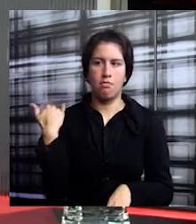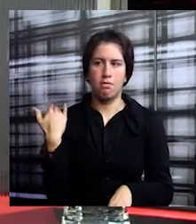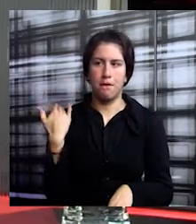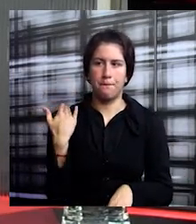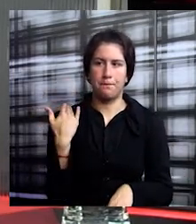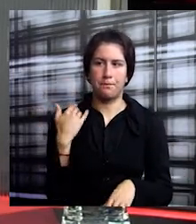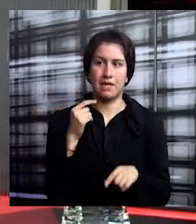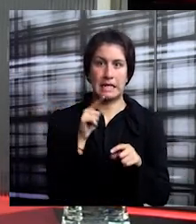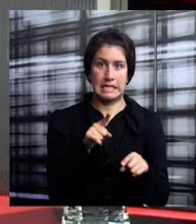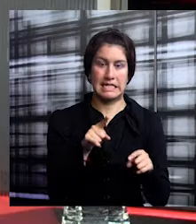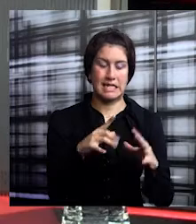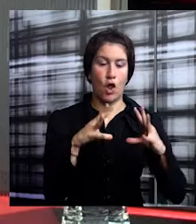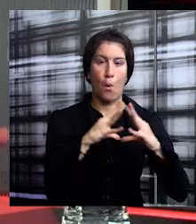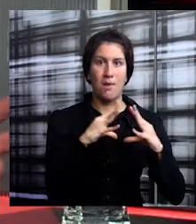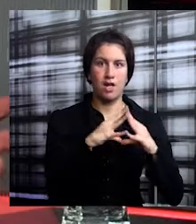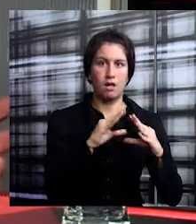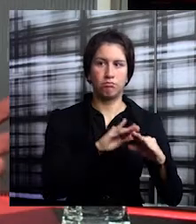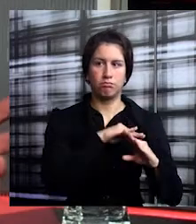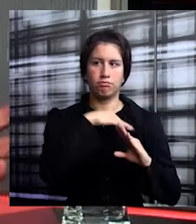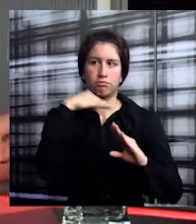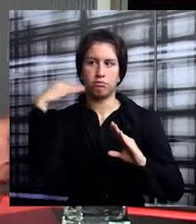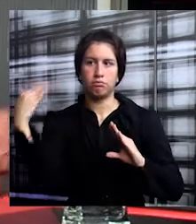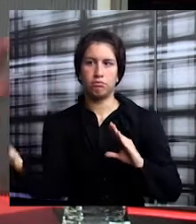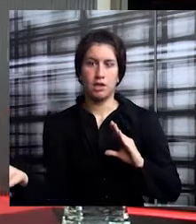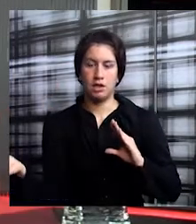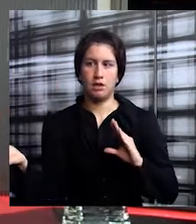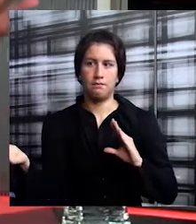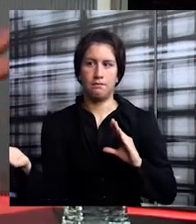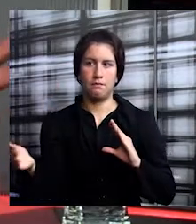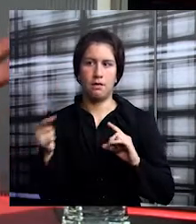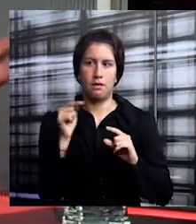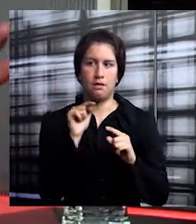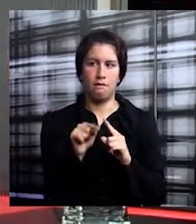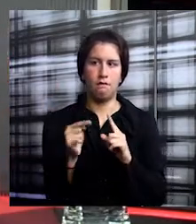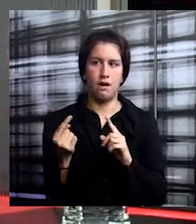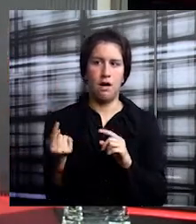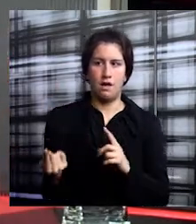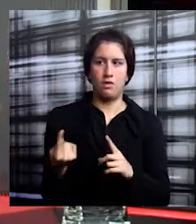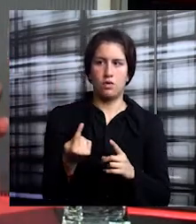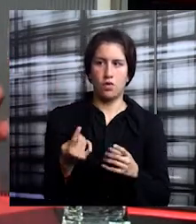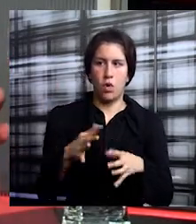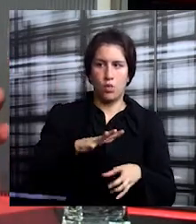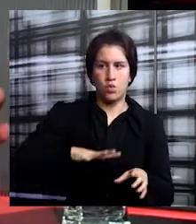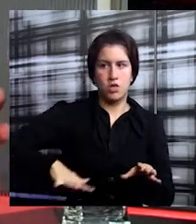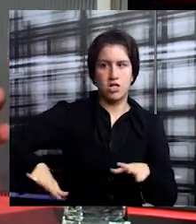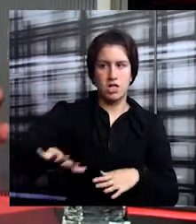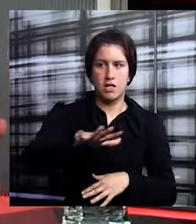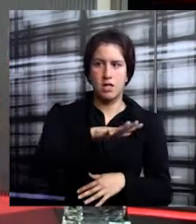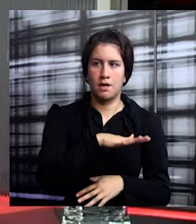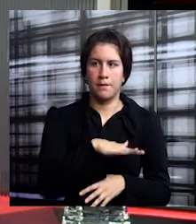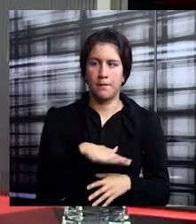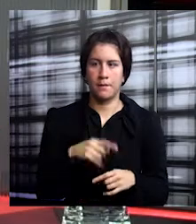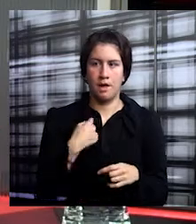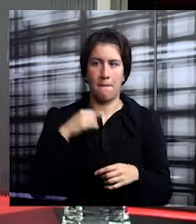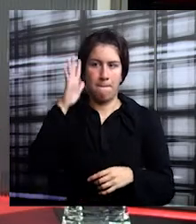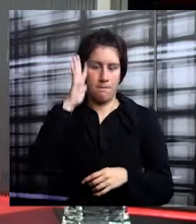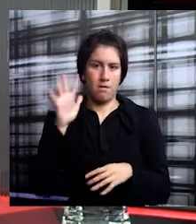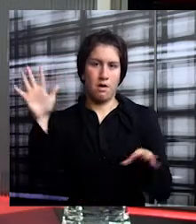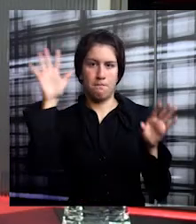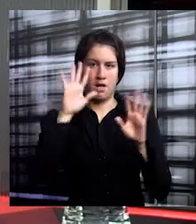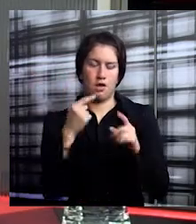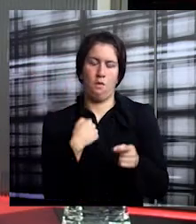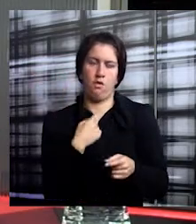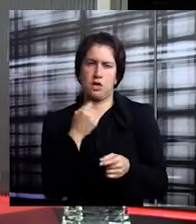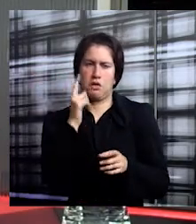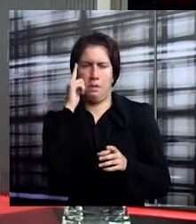van a salir con un estado de sitio, me imagino yo, que sería lo constitucionalmente lógico, autorizado por el Congreso. Porque si lo autoriza el